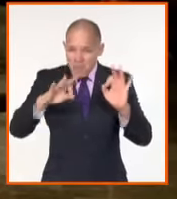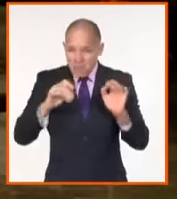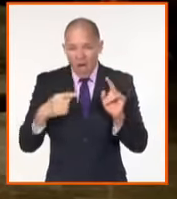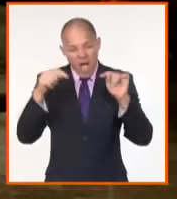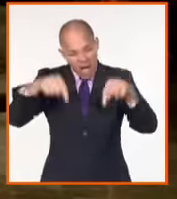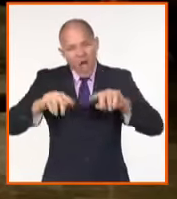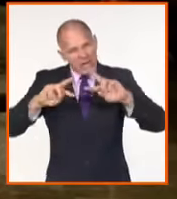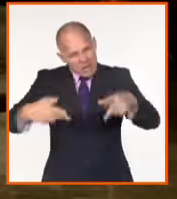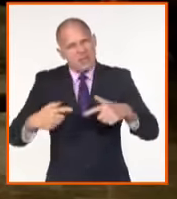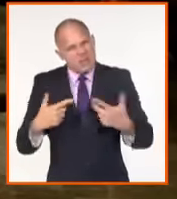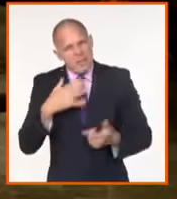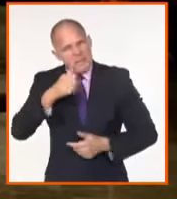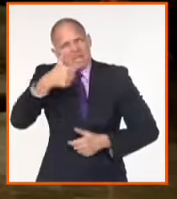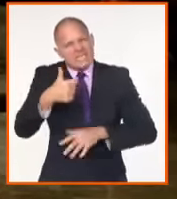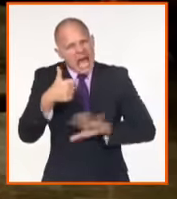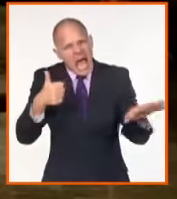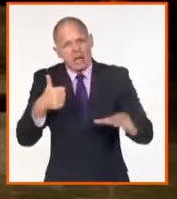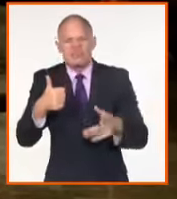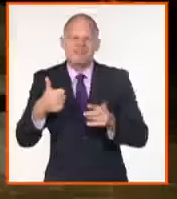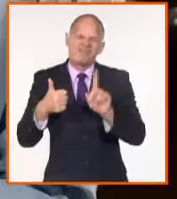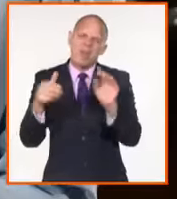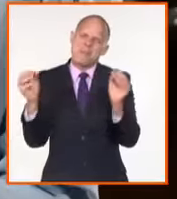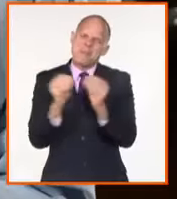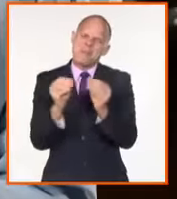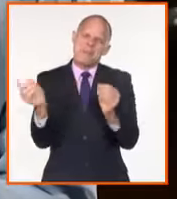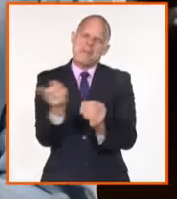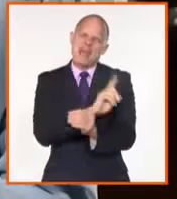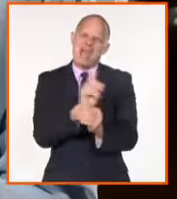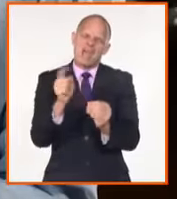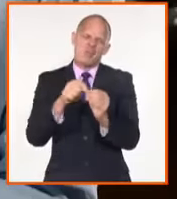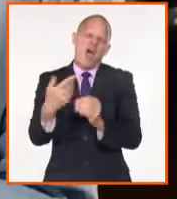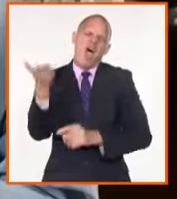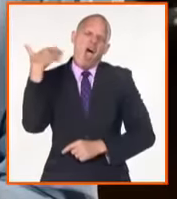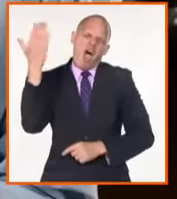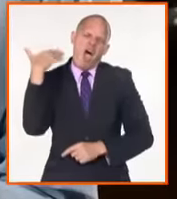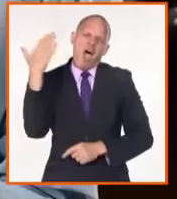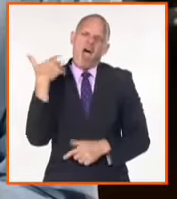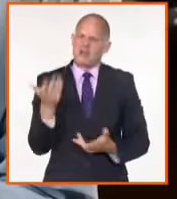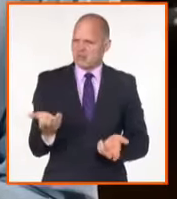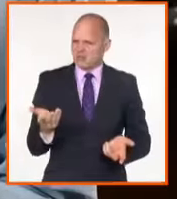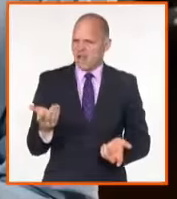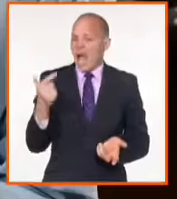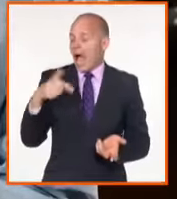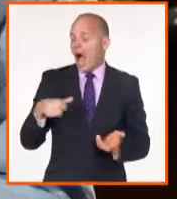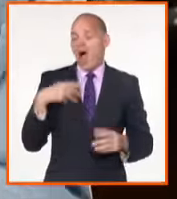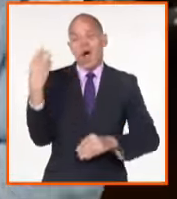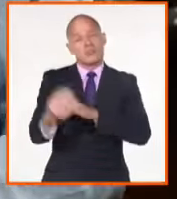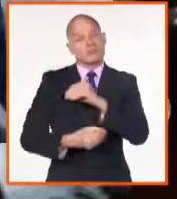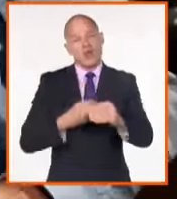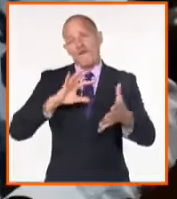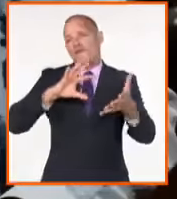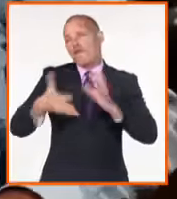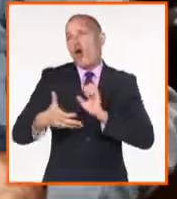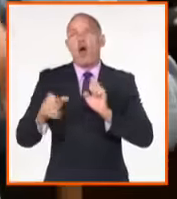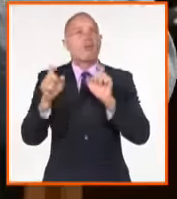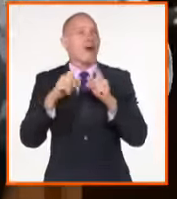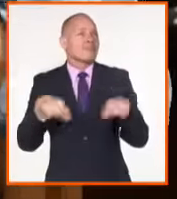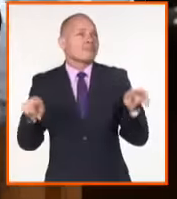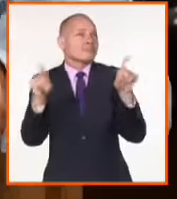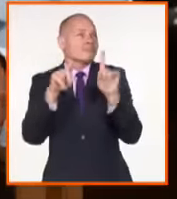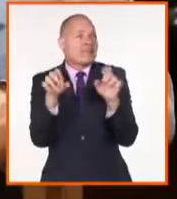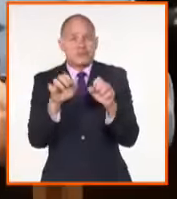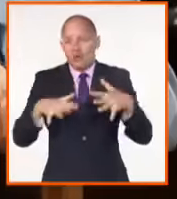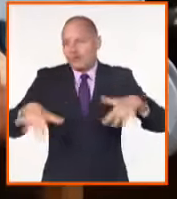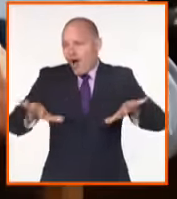está hecho. Yo lo que sí creo que hay que crear riqueza material y que en medio de las condiciones actuales tenemos que ser capaces de producir